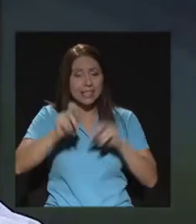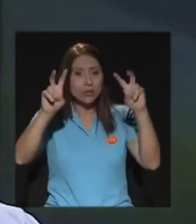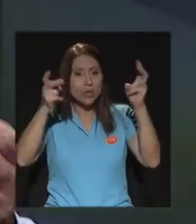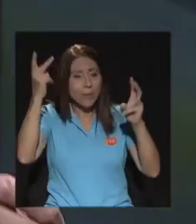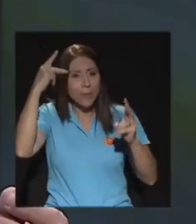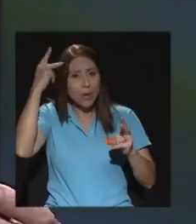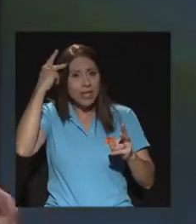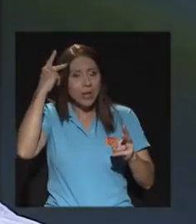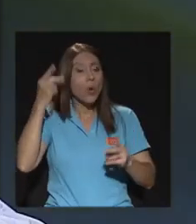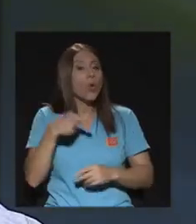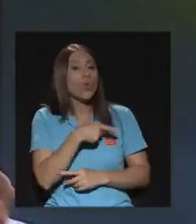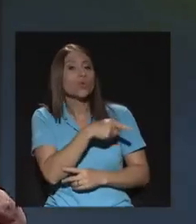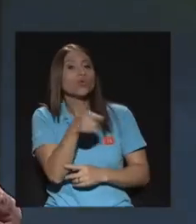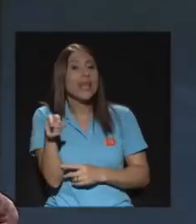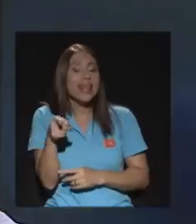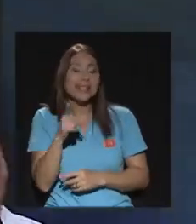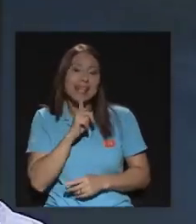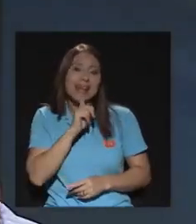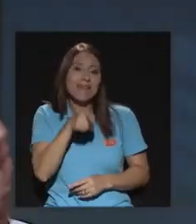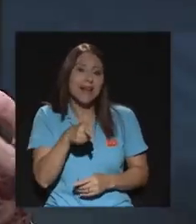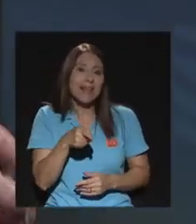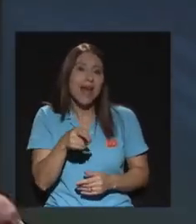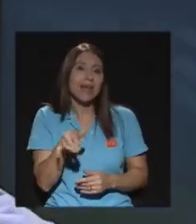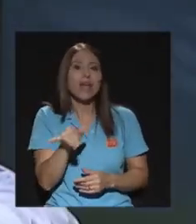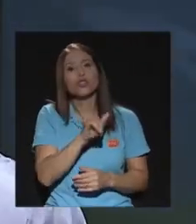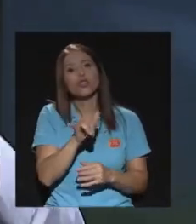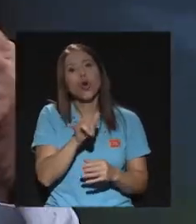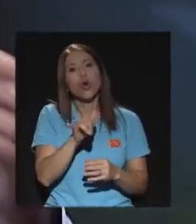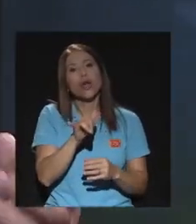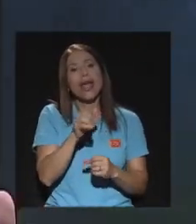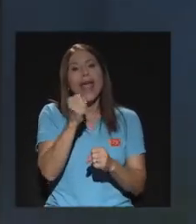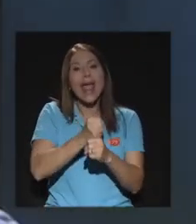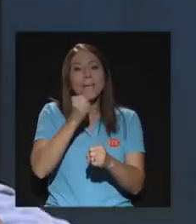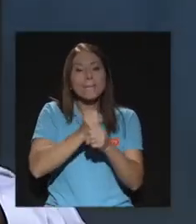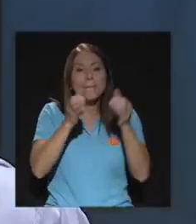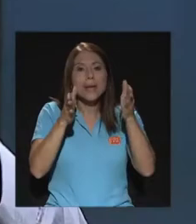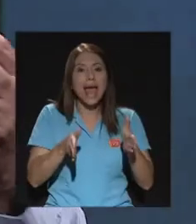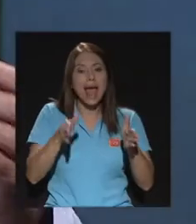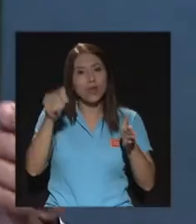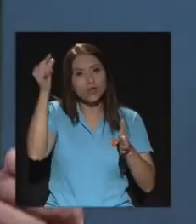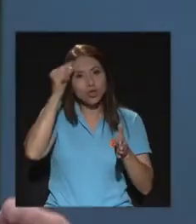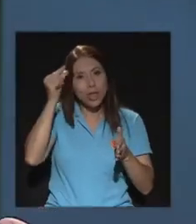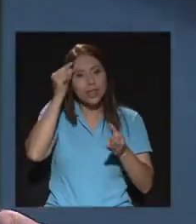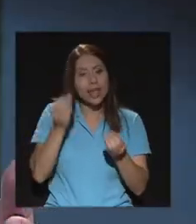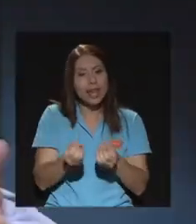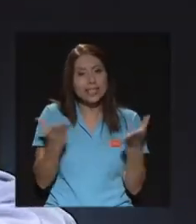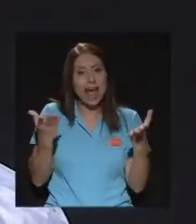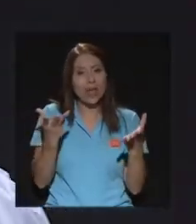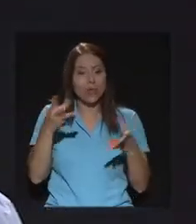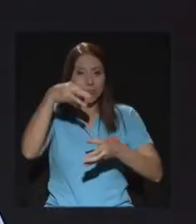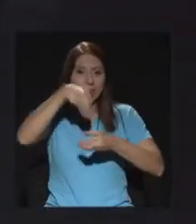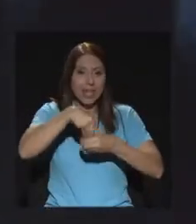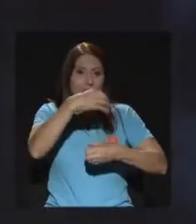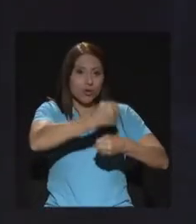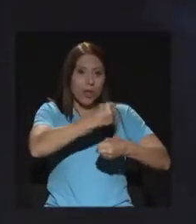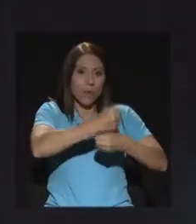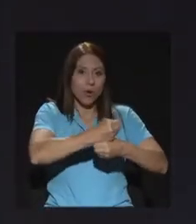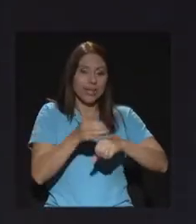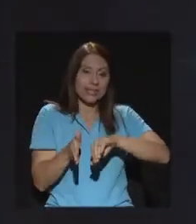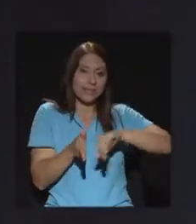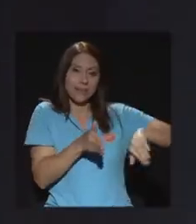son en la realidad de alguna forma también empleados del Estado dentro de sus labores. Yo estoy en el